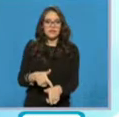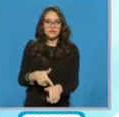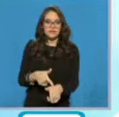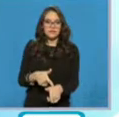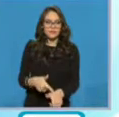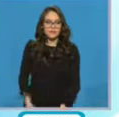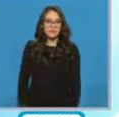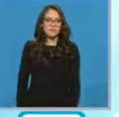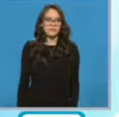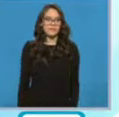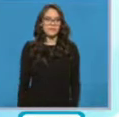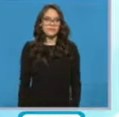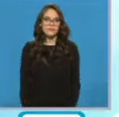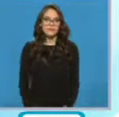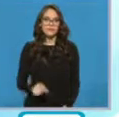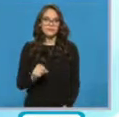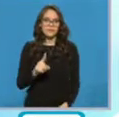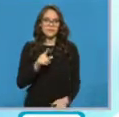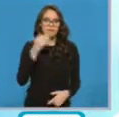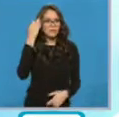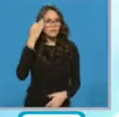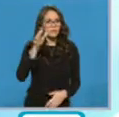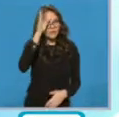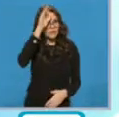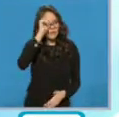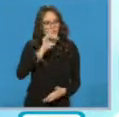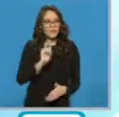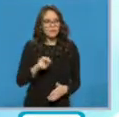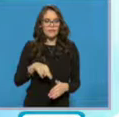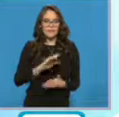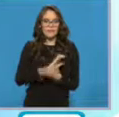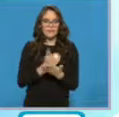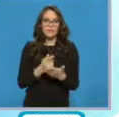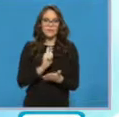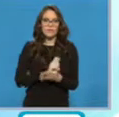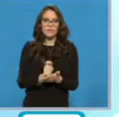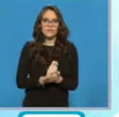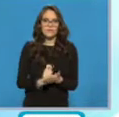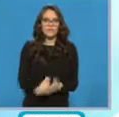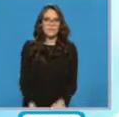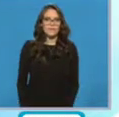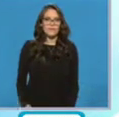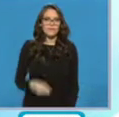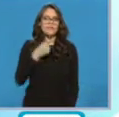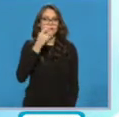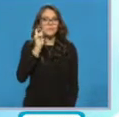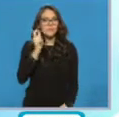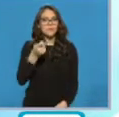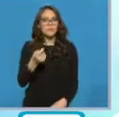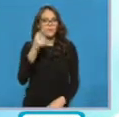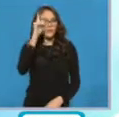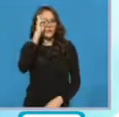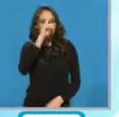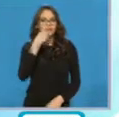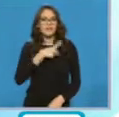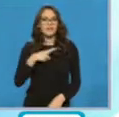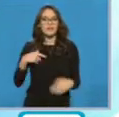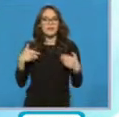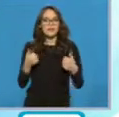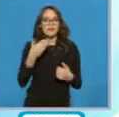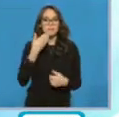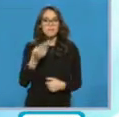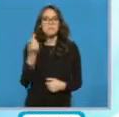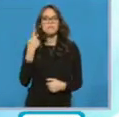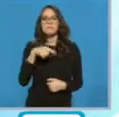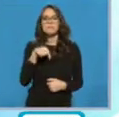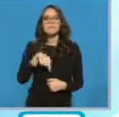en beneficio del usufructuario. Ok. Sí, es una cosa... Hay que entenderlo bien. Pero se da muchísimo, ¿eh?